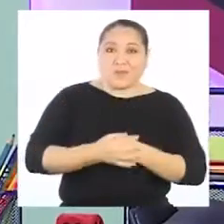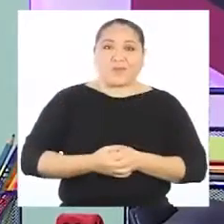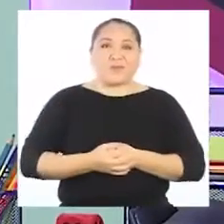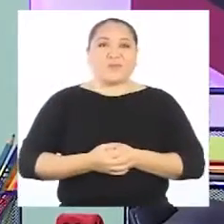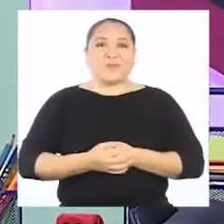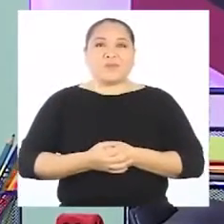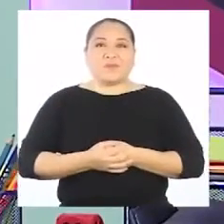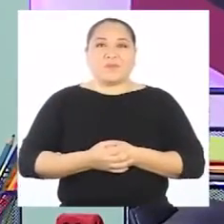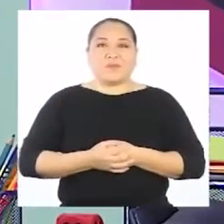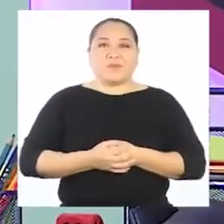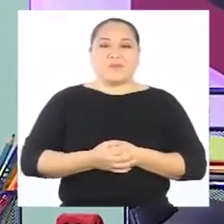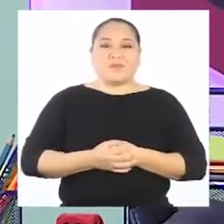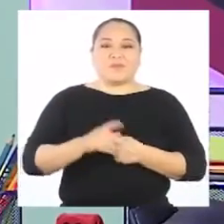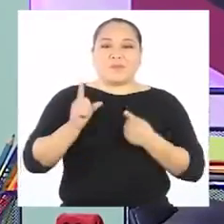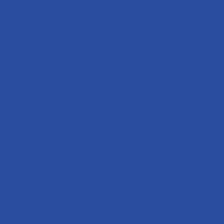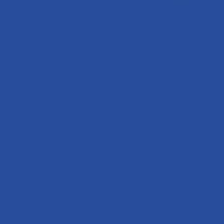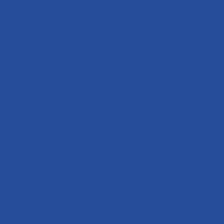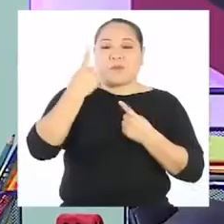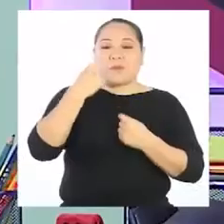¿La revisamos?